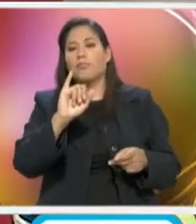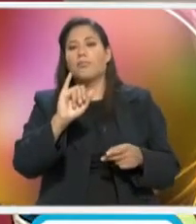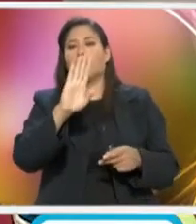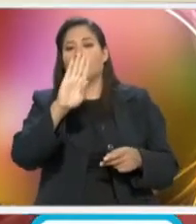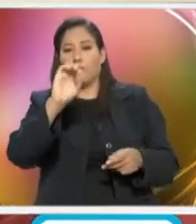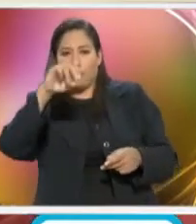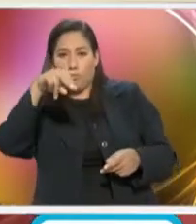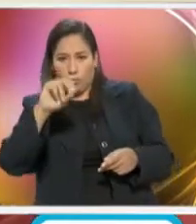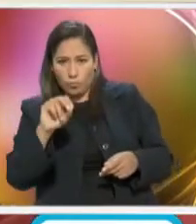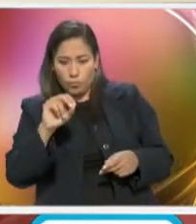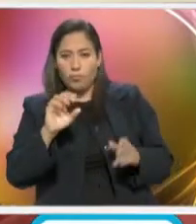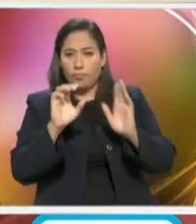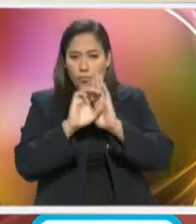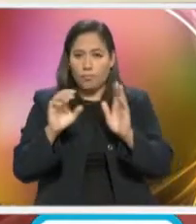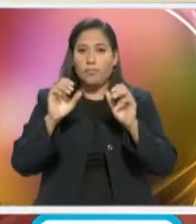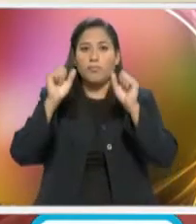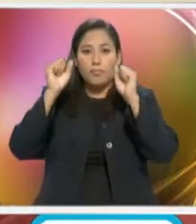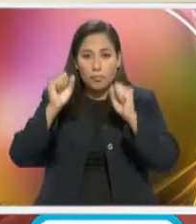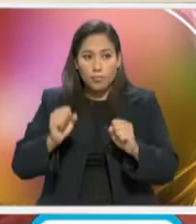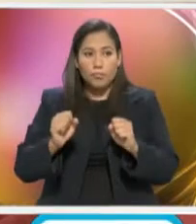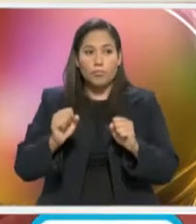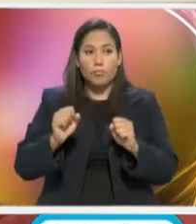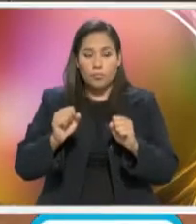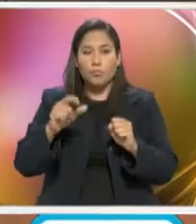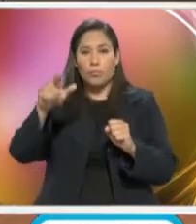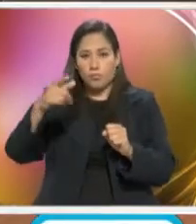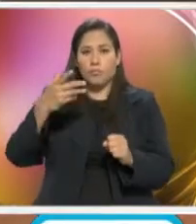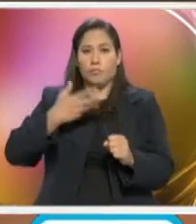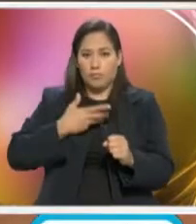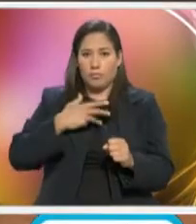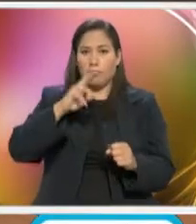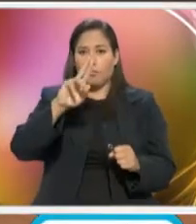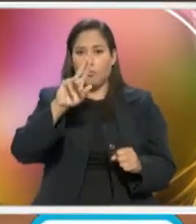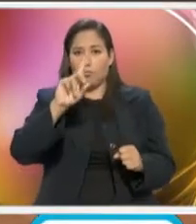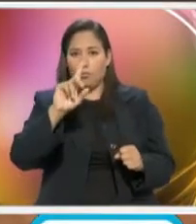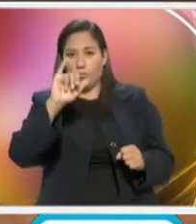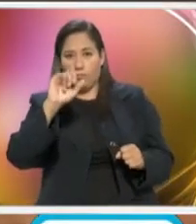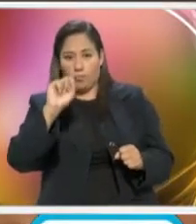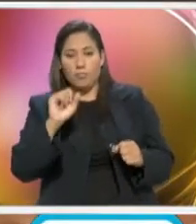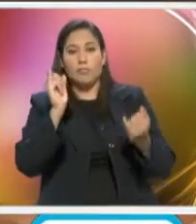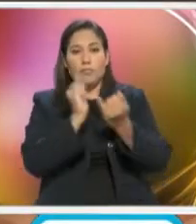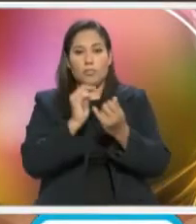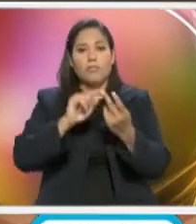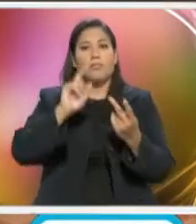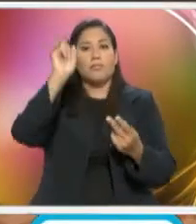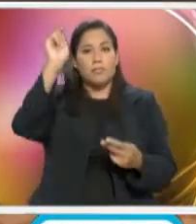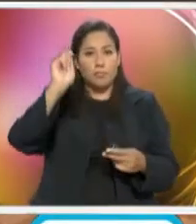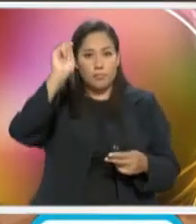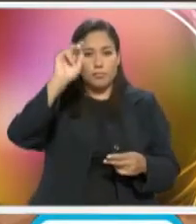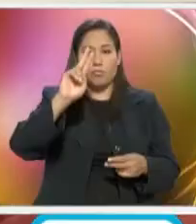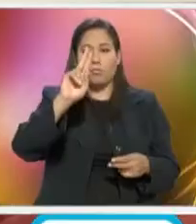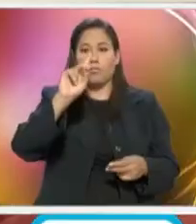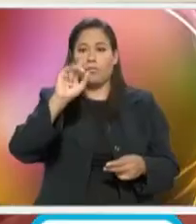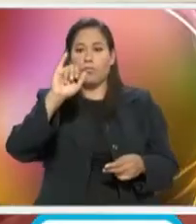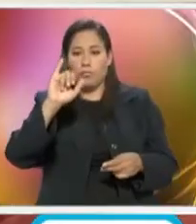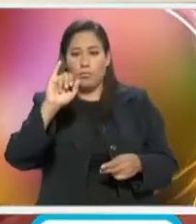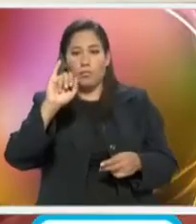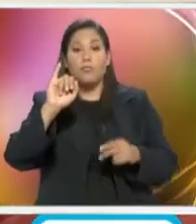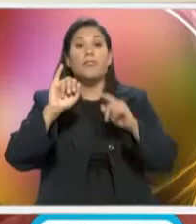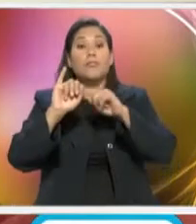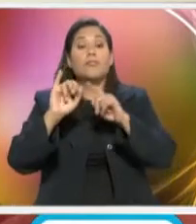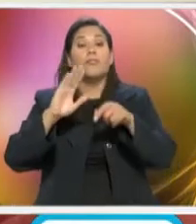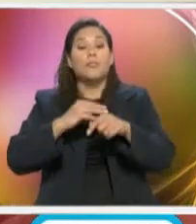las aseguradoras tienen seguros en UDIs y pensiones en UDIs. ¿Por qué? Porque la UDI al final